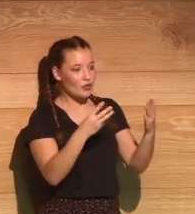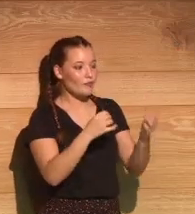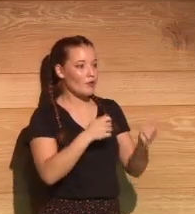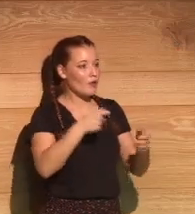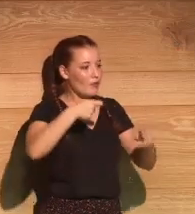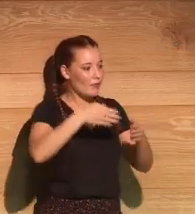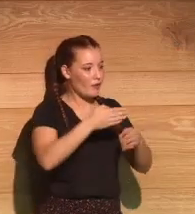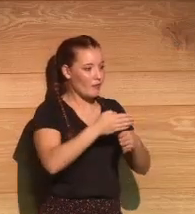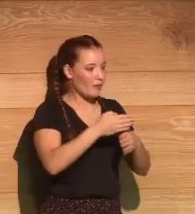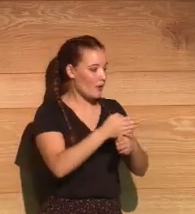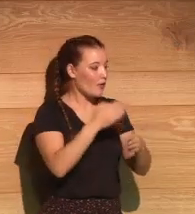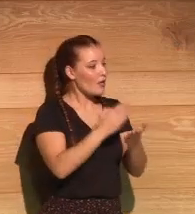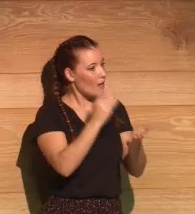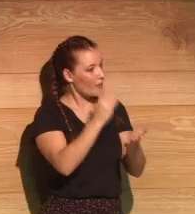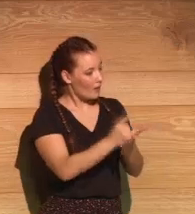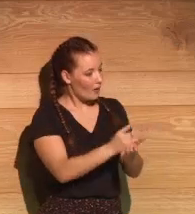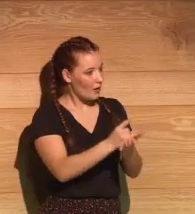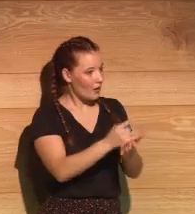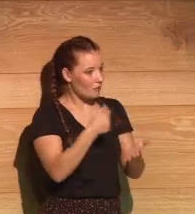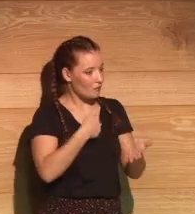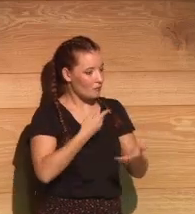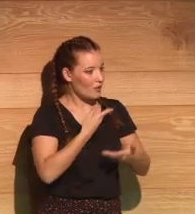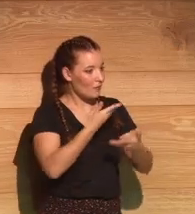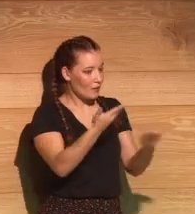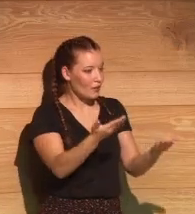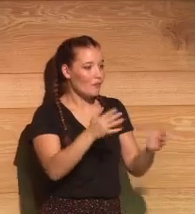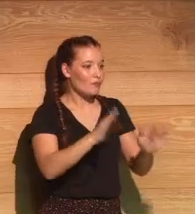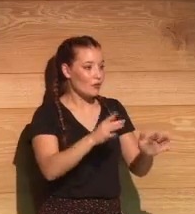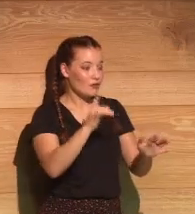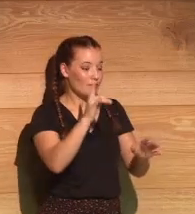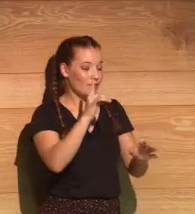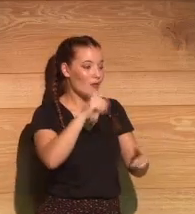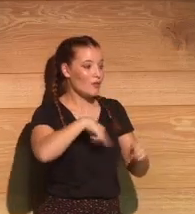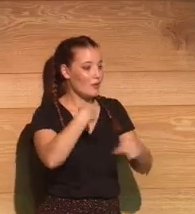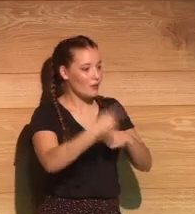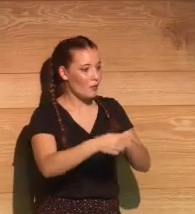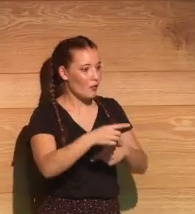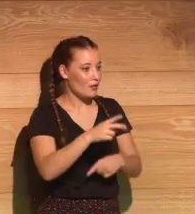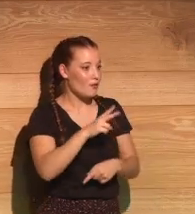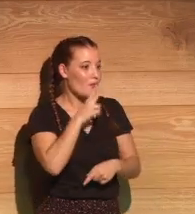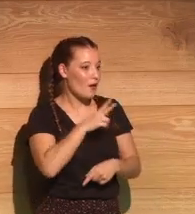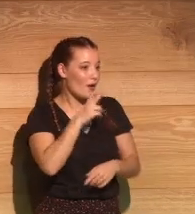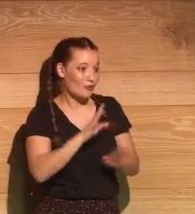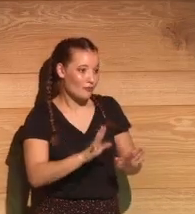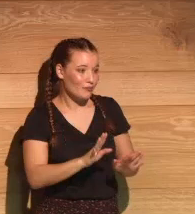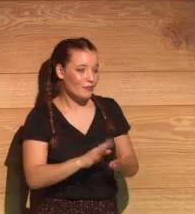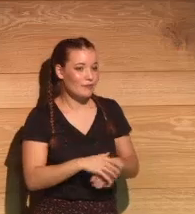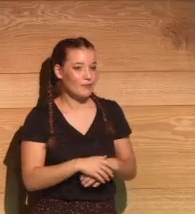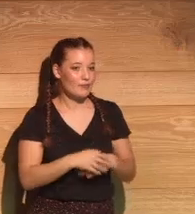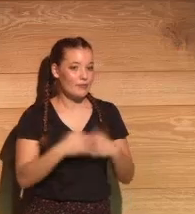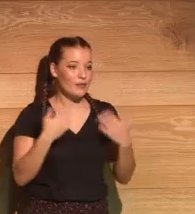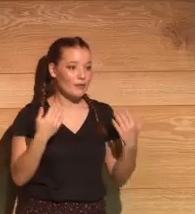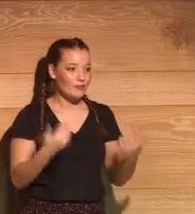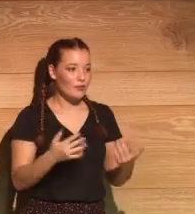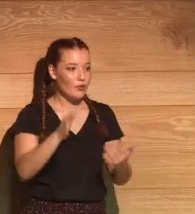sido cabrero y desde los 13 años, luego en paro con 50 años después de haber estado trabajando en una fábrica,